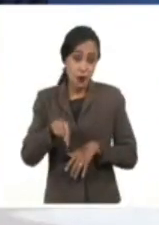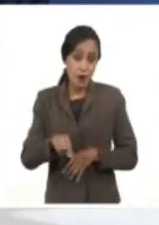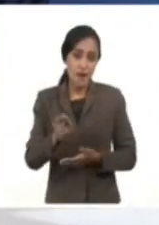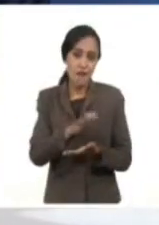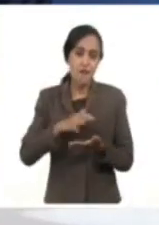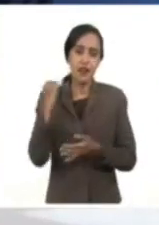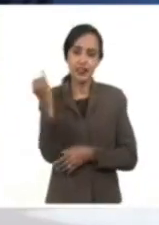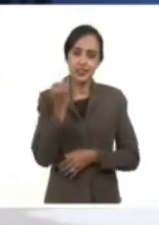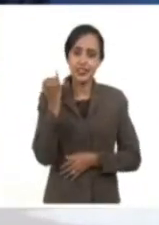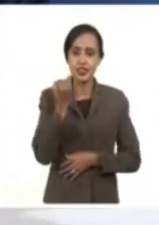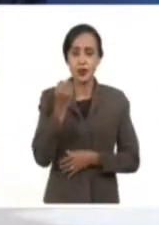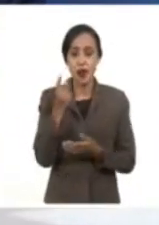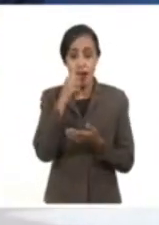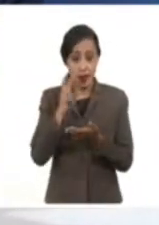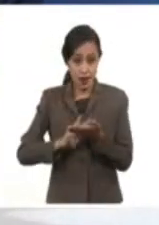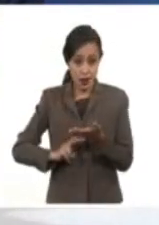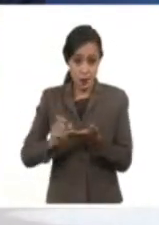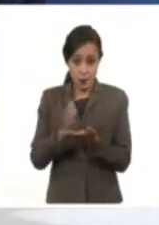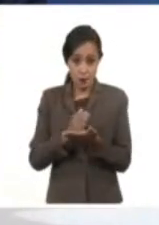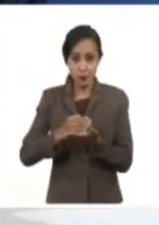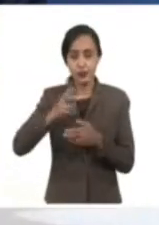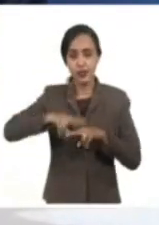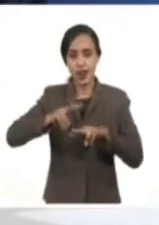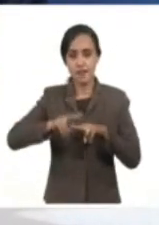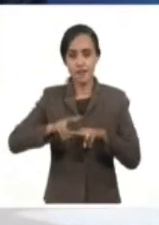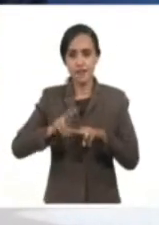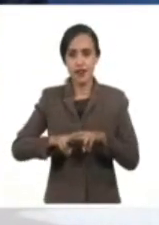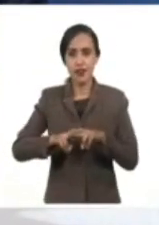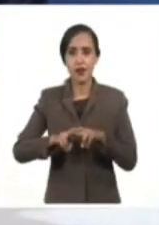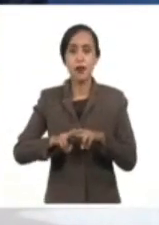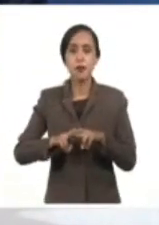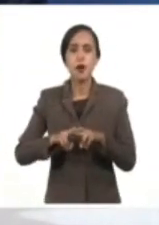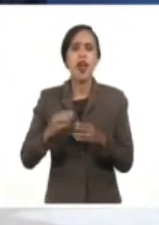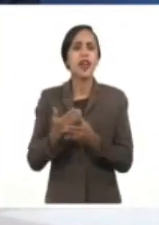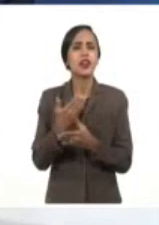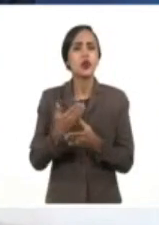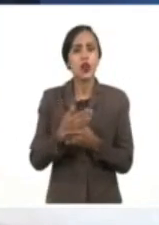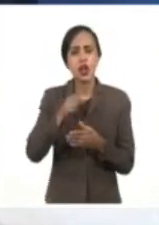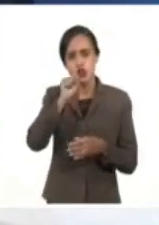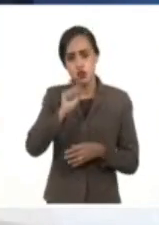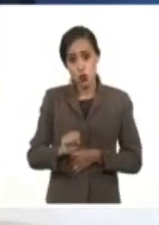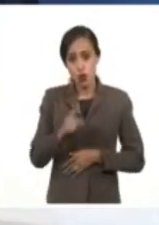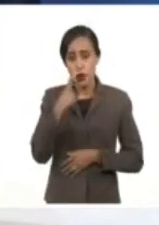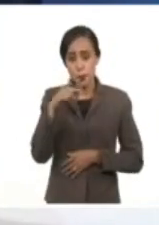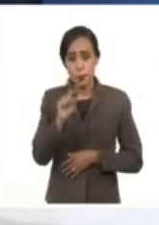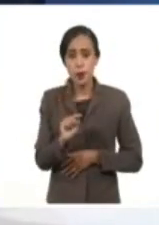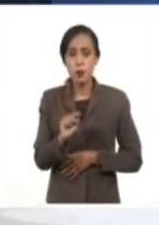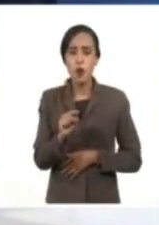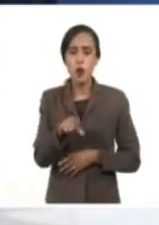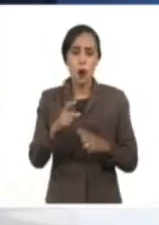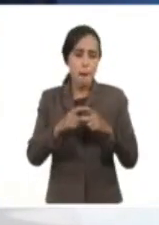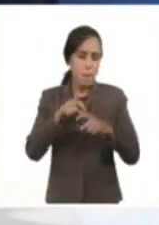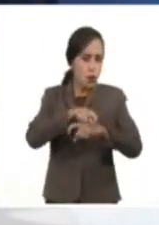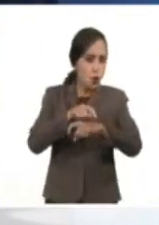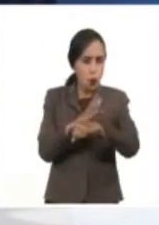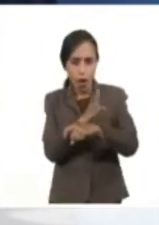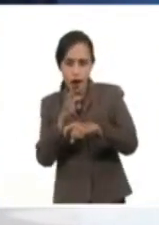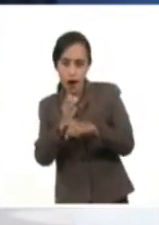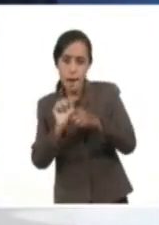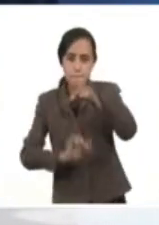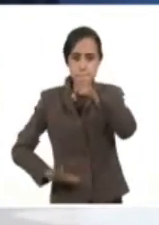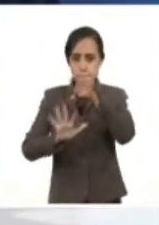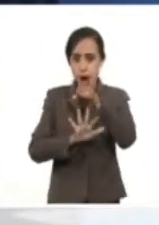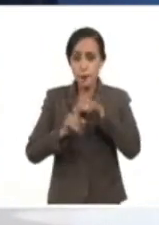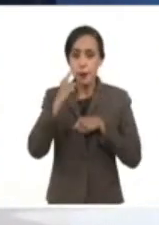Nacional del Libro de La Habana, la editorial Ocean Sur publicó el volumen La Brújula y el Mapa, Cultura Crítica y Ciencias Sociales en la